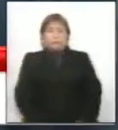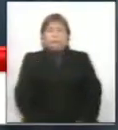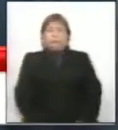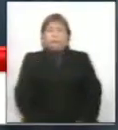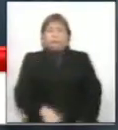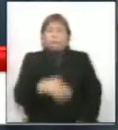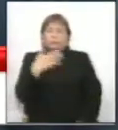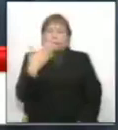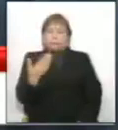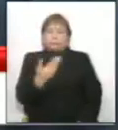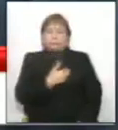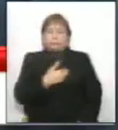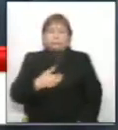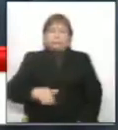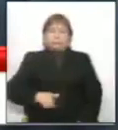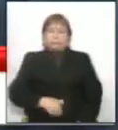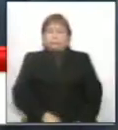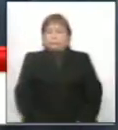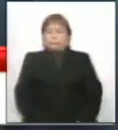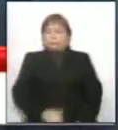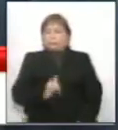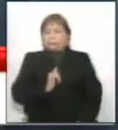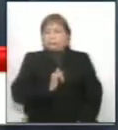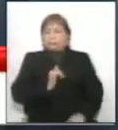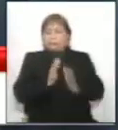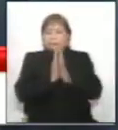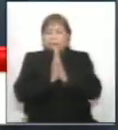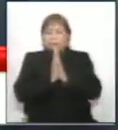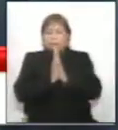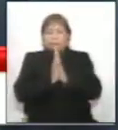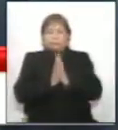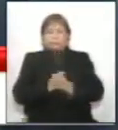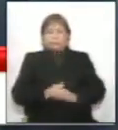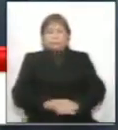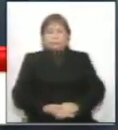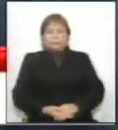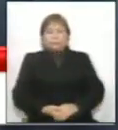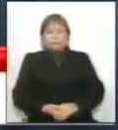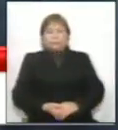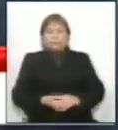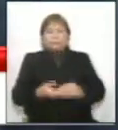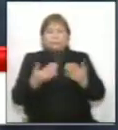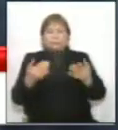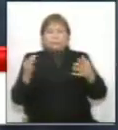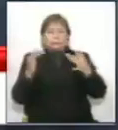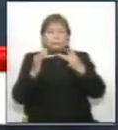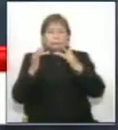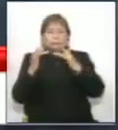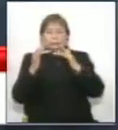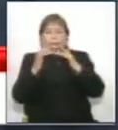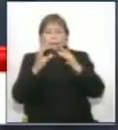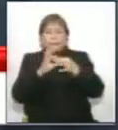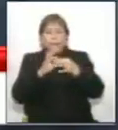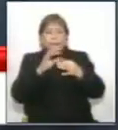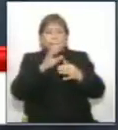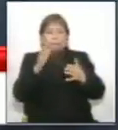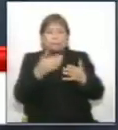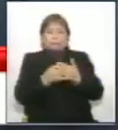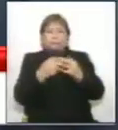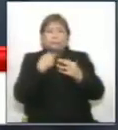Señor presidente, yo quisiera pedirle, hoy estamos conectados todos los